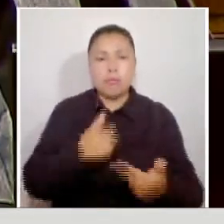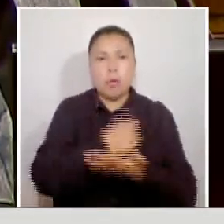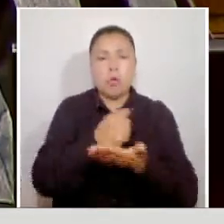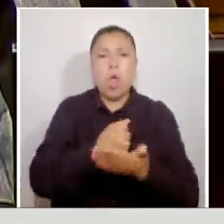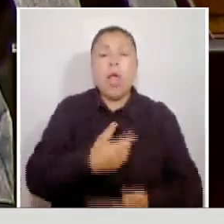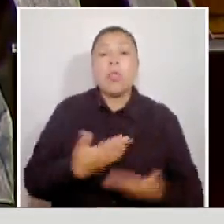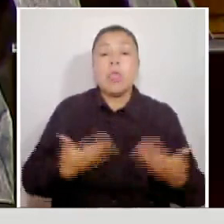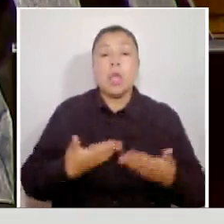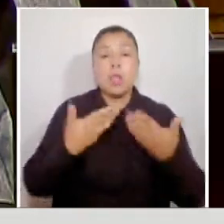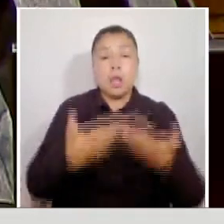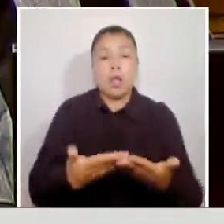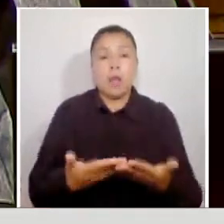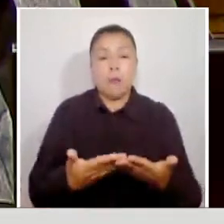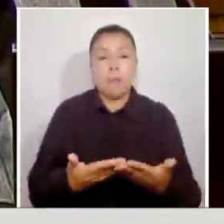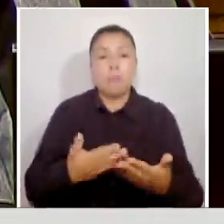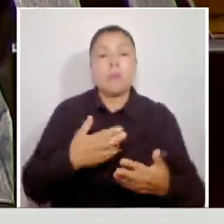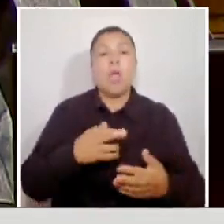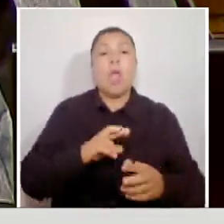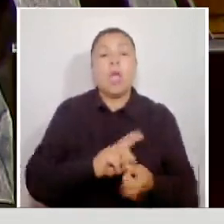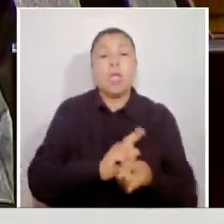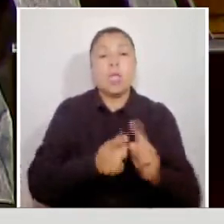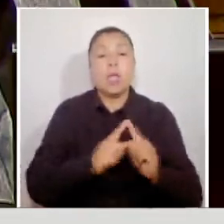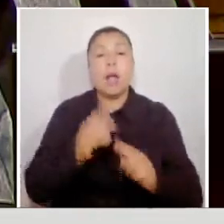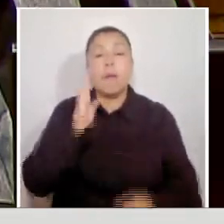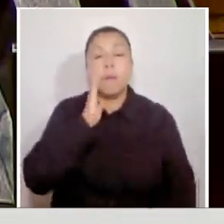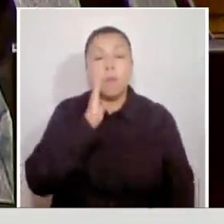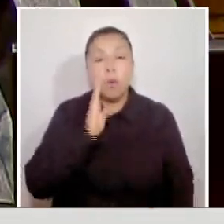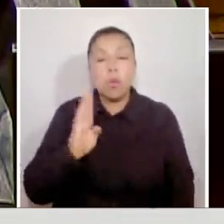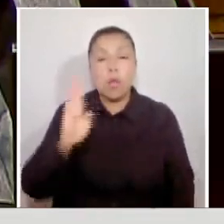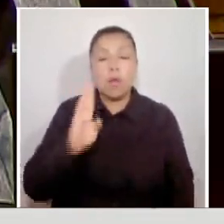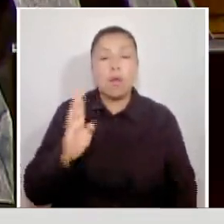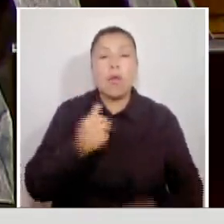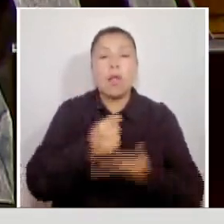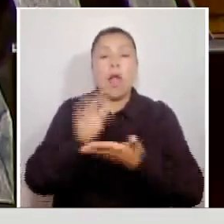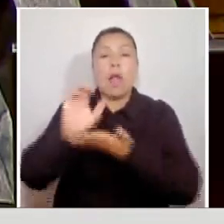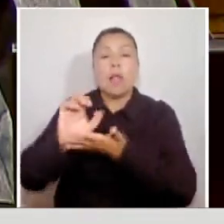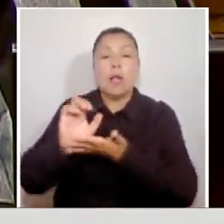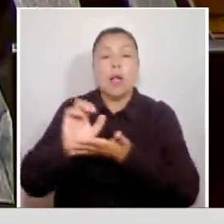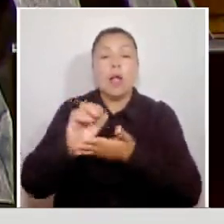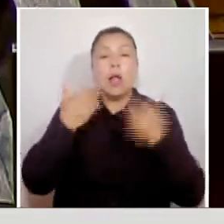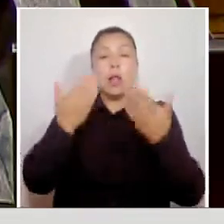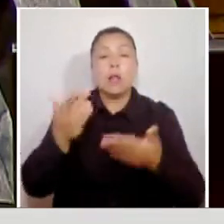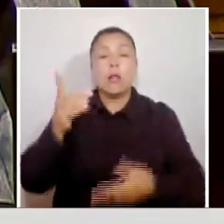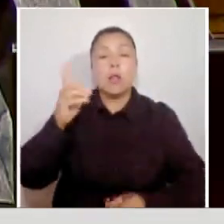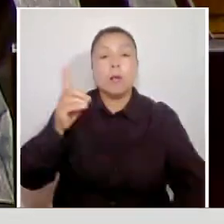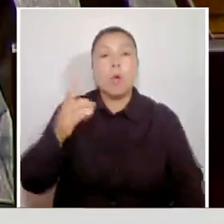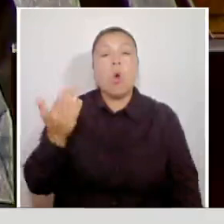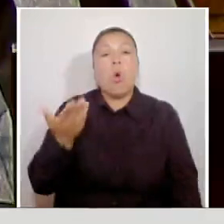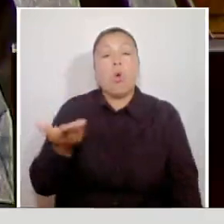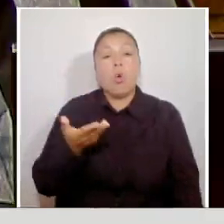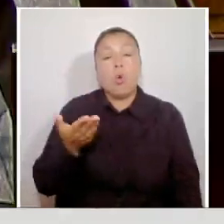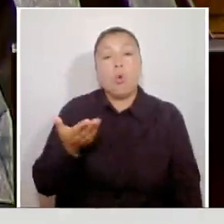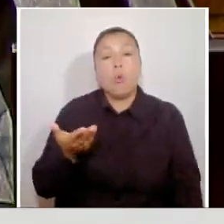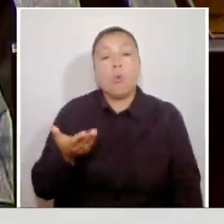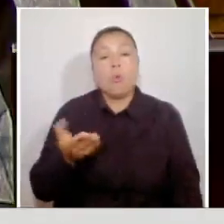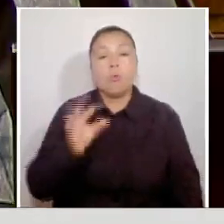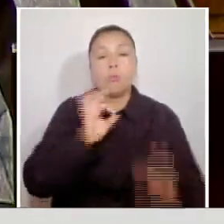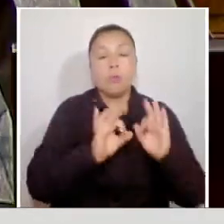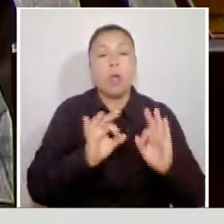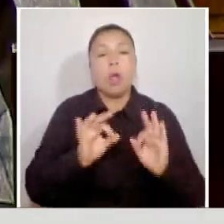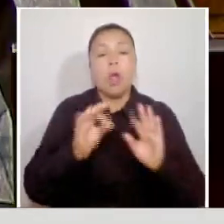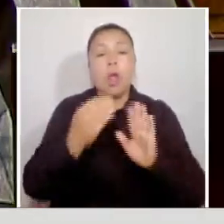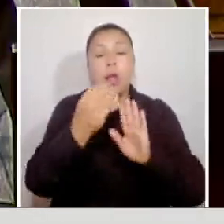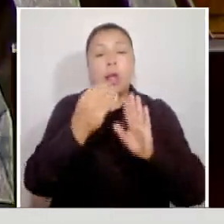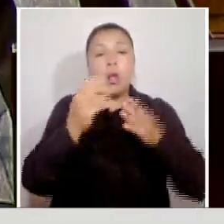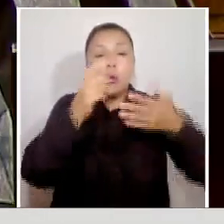y renovación de los beneficios que el est que el estado otorga a personas con discapacidad como Asimismo precisar Los criterios para el otorgamiento